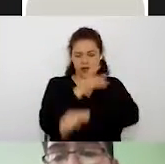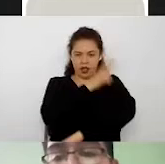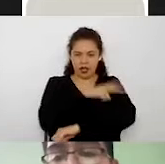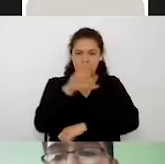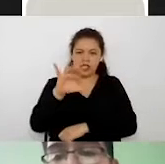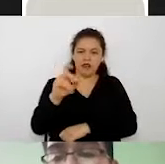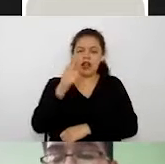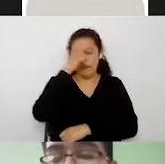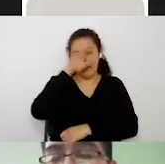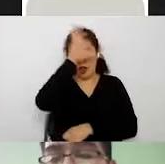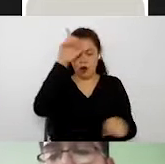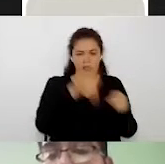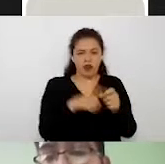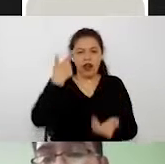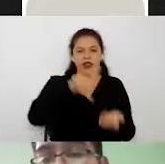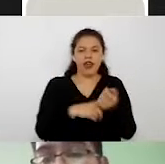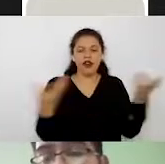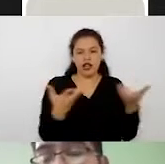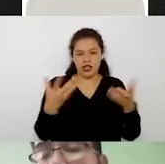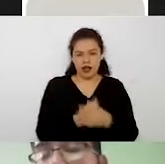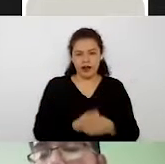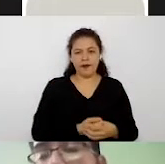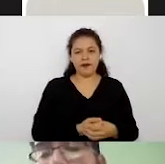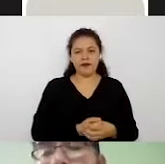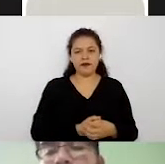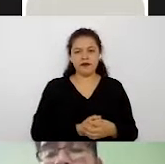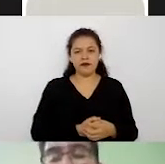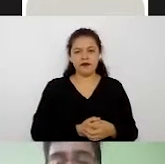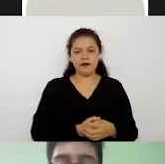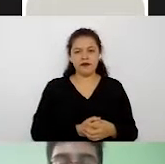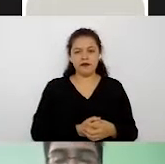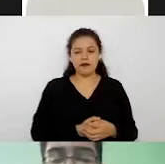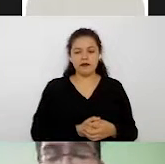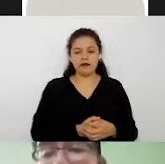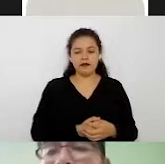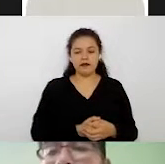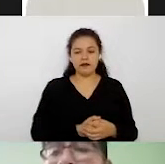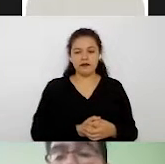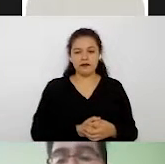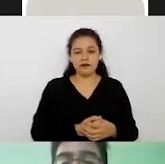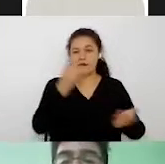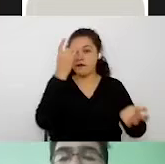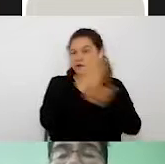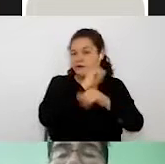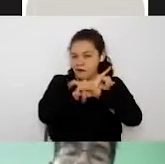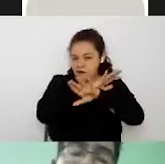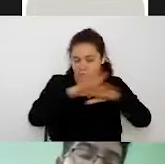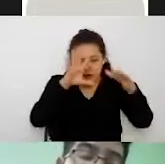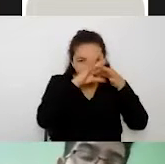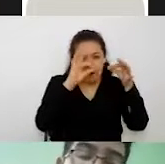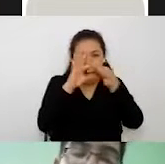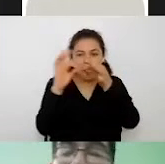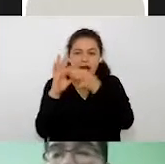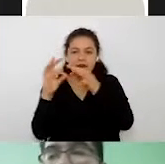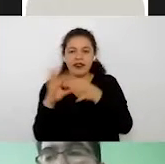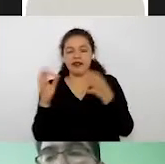una cultura dentro del inmueble. Entonces, no solo es el dar la información de, por ejemplo, que vamos a tener